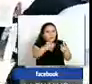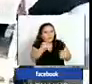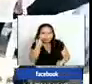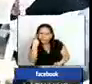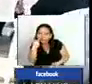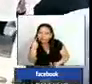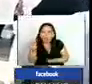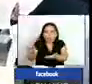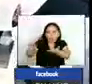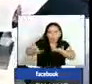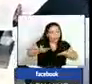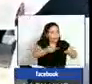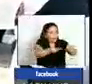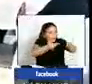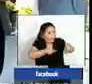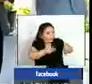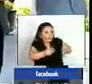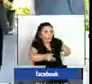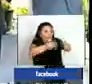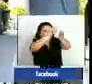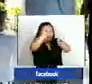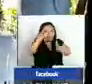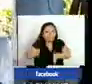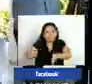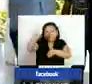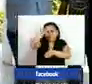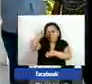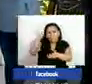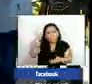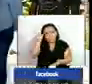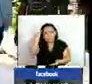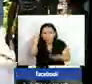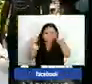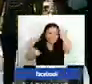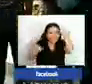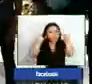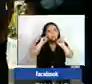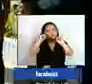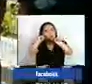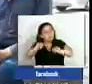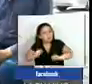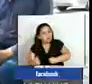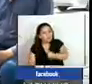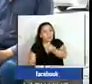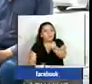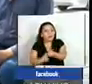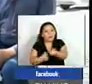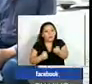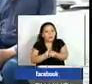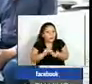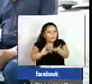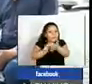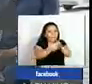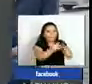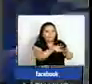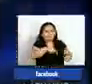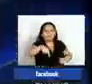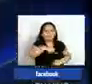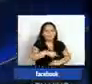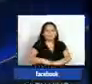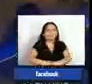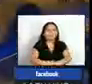apoyo de instituciones que avalen este tipo de iniciativas y continuar apoyando a la comunidad afectada.